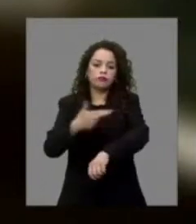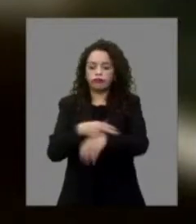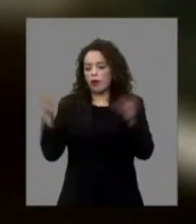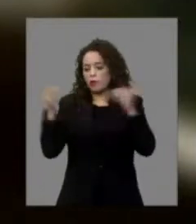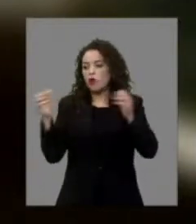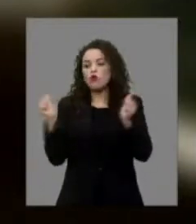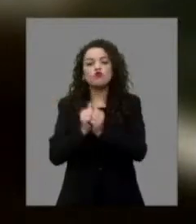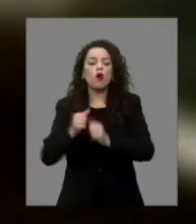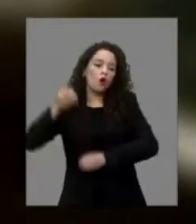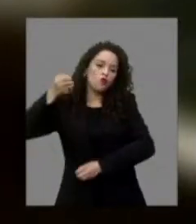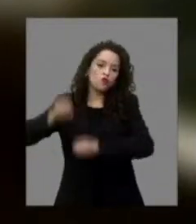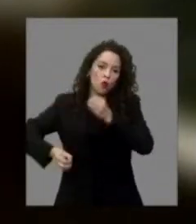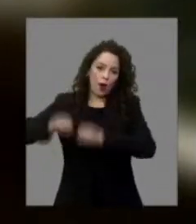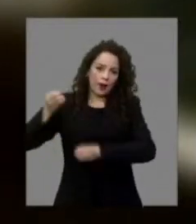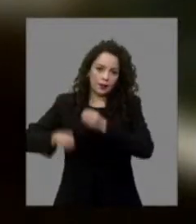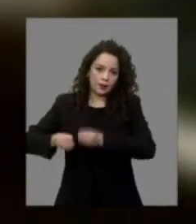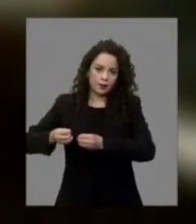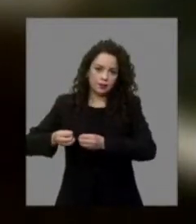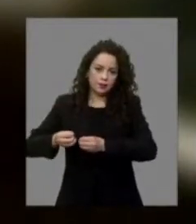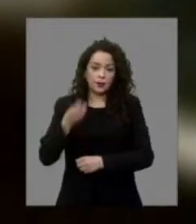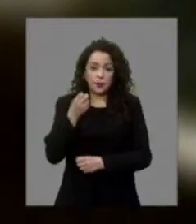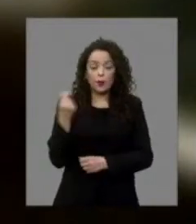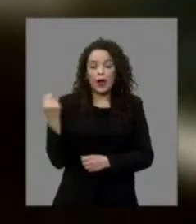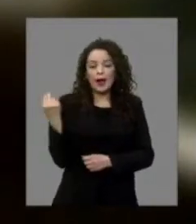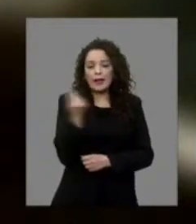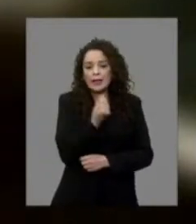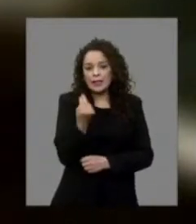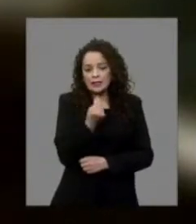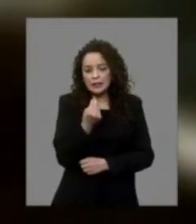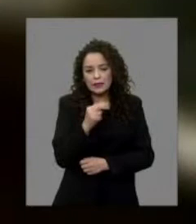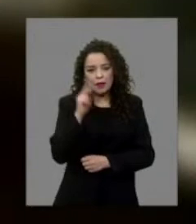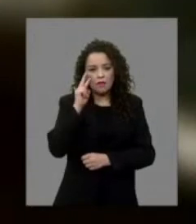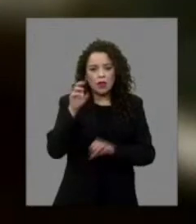el encontrar un justo medio, el poder